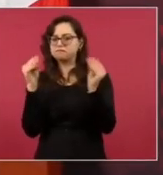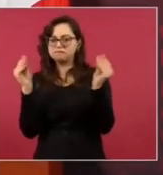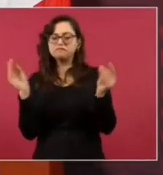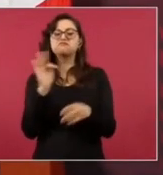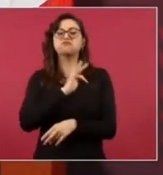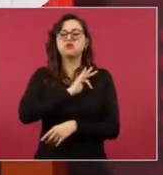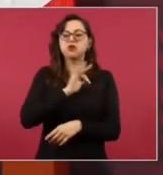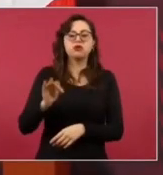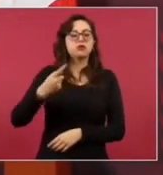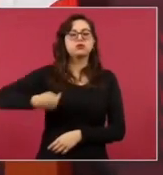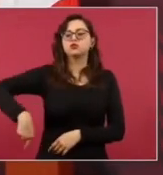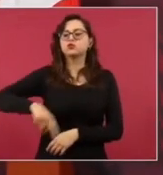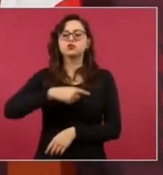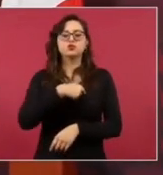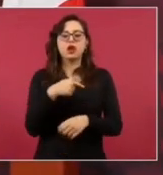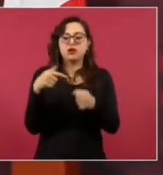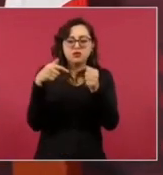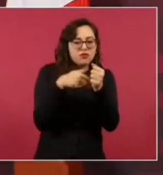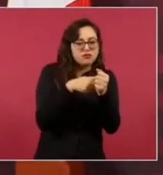esconder.